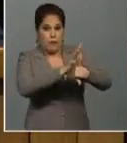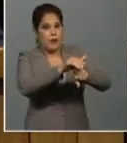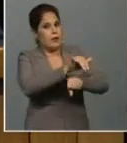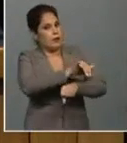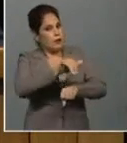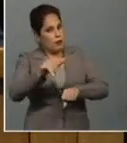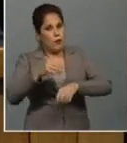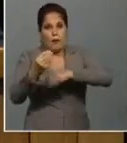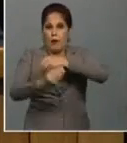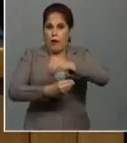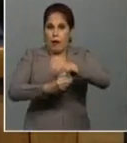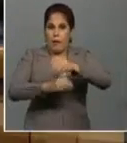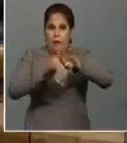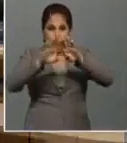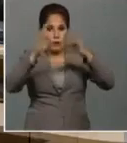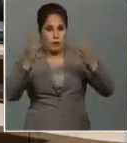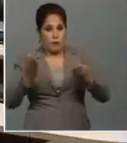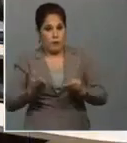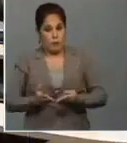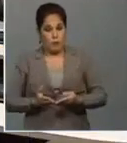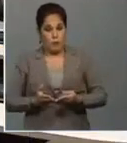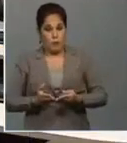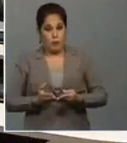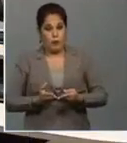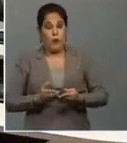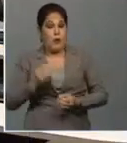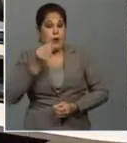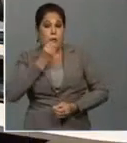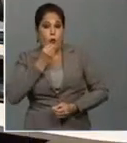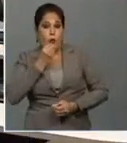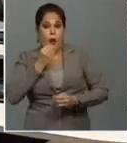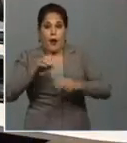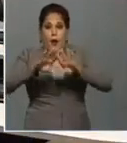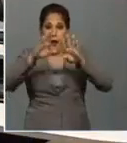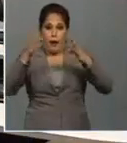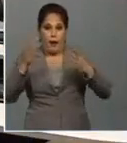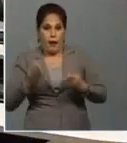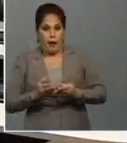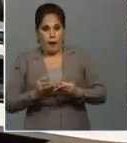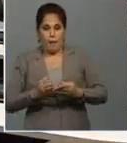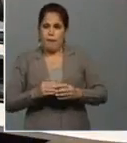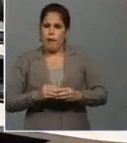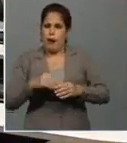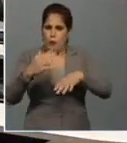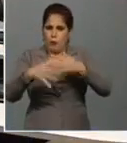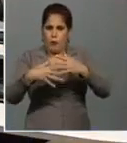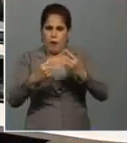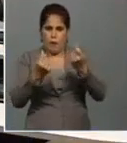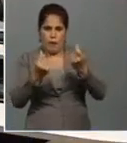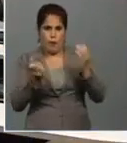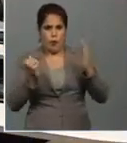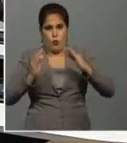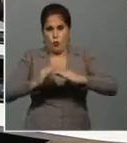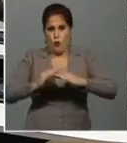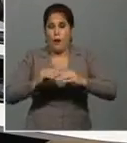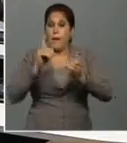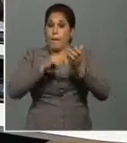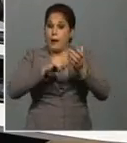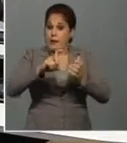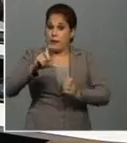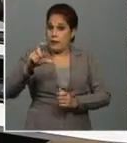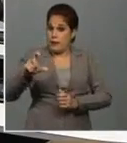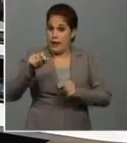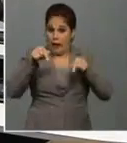reconfigurado del comportamiento del mundo y que agudiza la crisis global que se nos venía encima la labor partidista